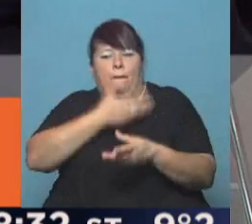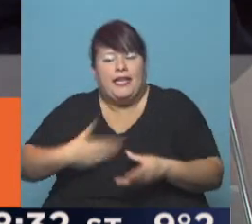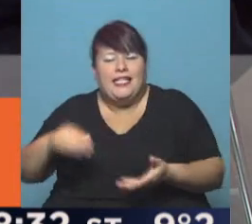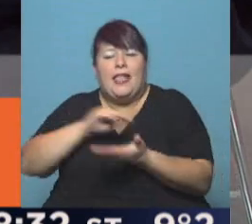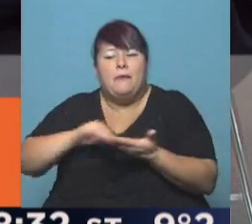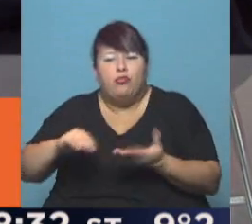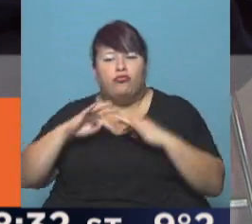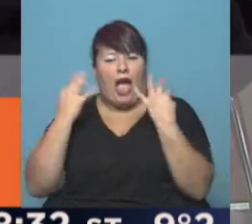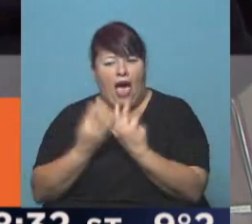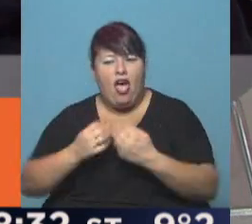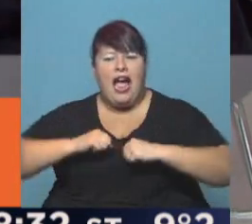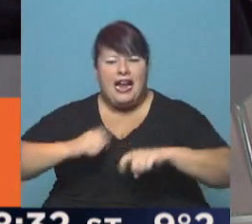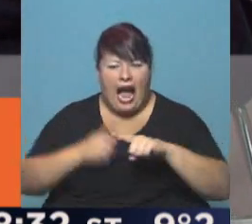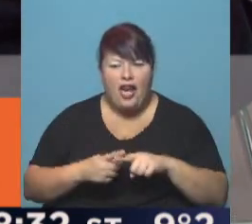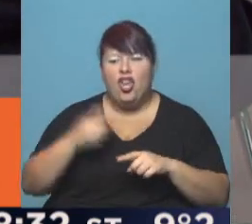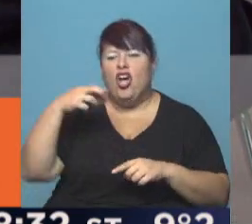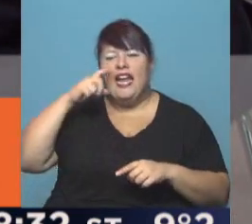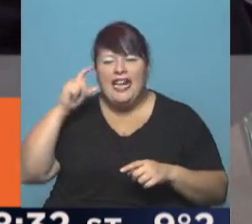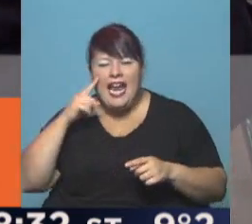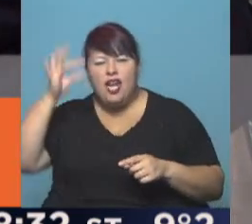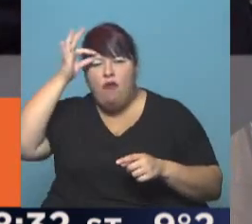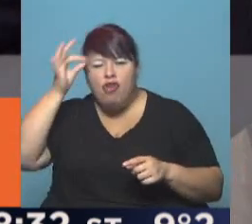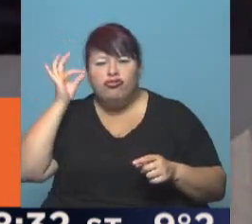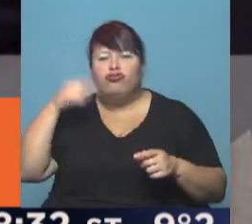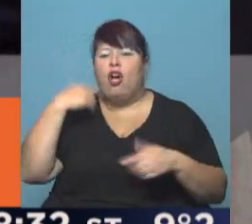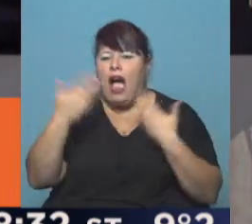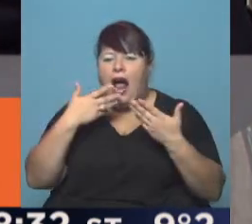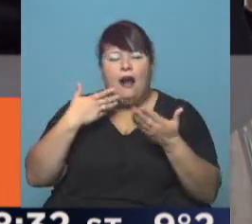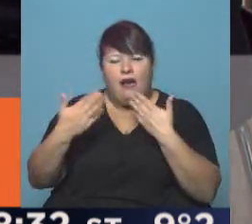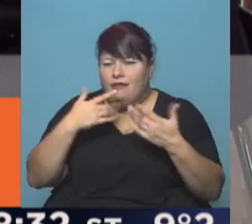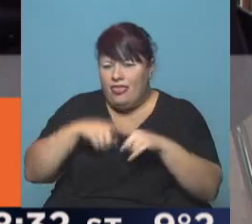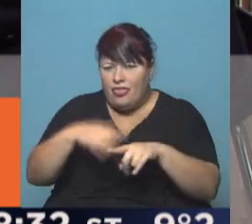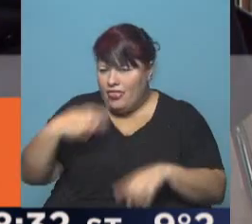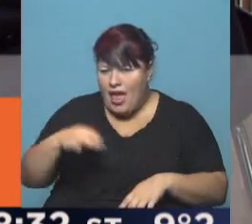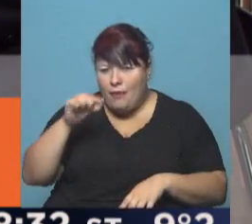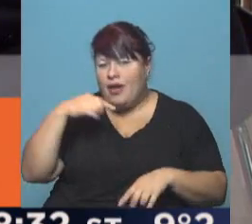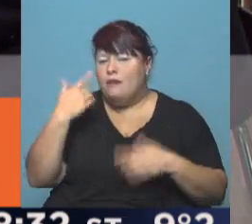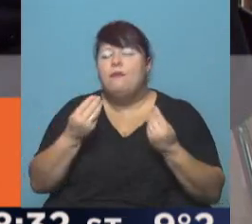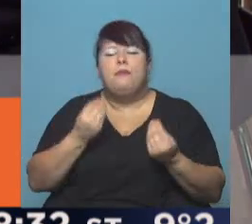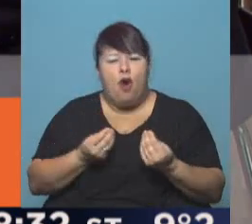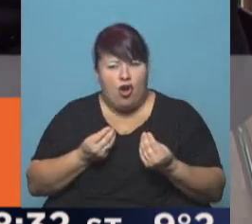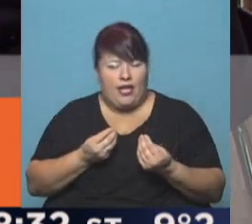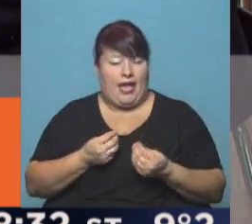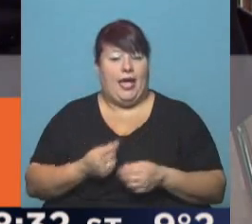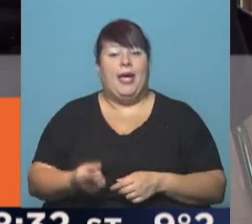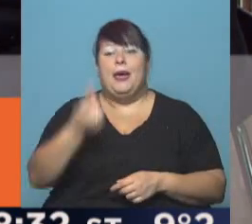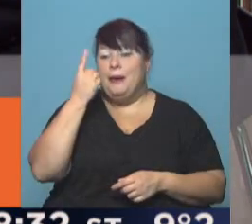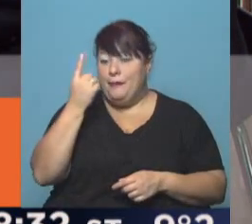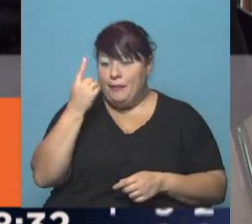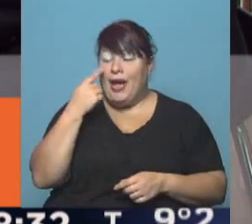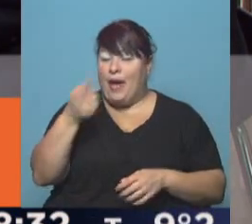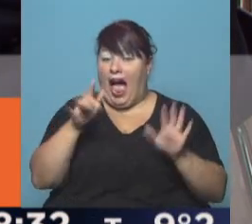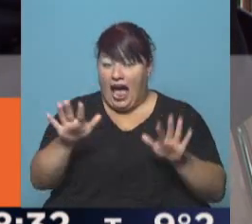Cámara de Diputados, Elisa Carrió, Mario Negri, Emilio Monzó, y dijimos, hay que dar la discusión. Hay que dar la discusión, porque la primera reacción cuando se ven